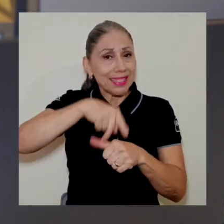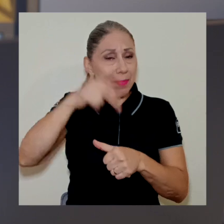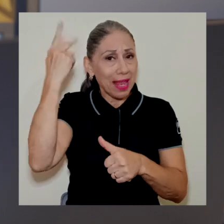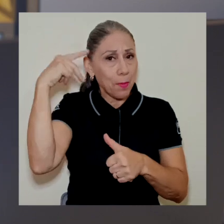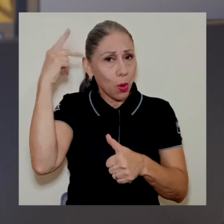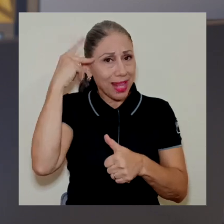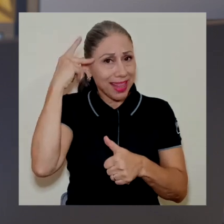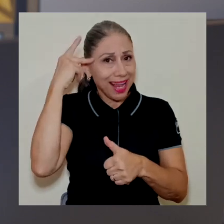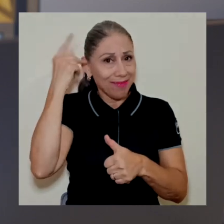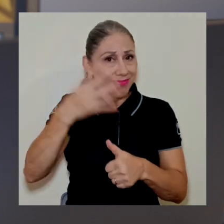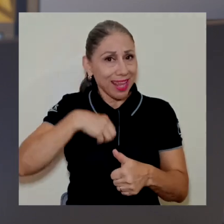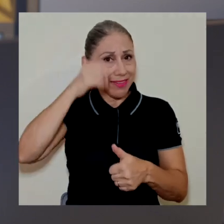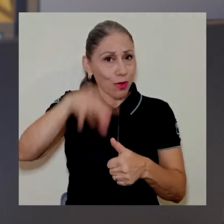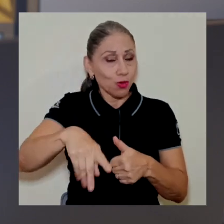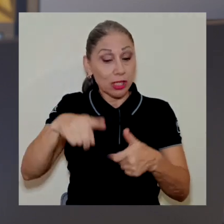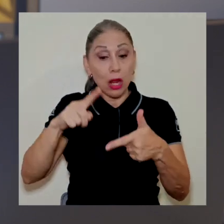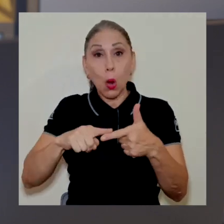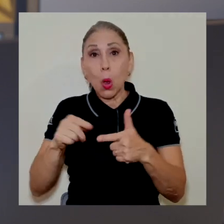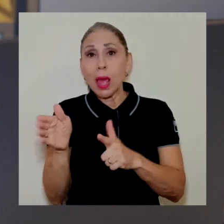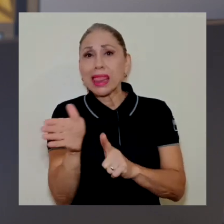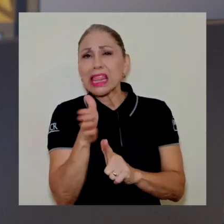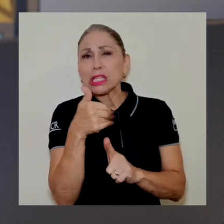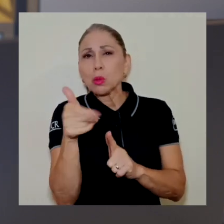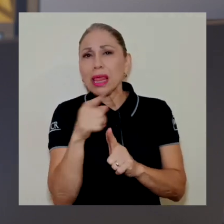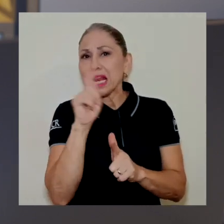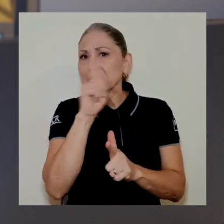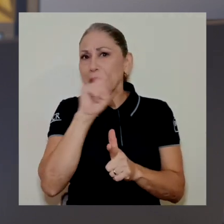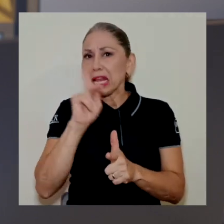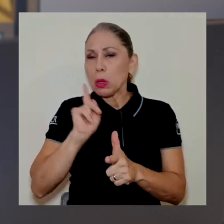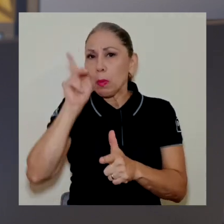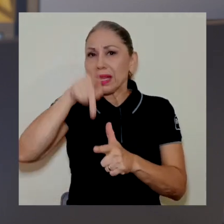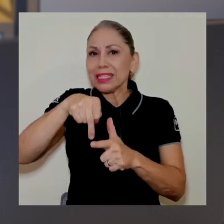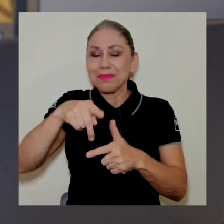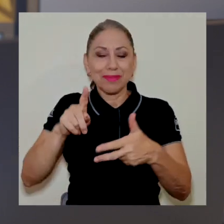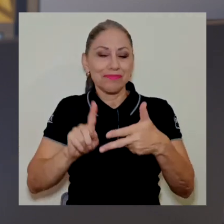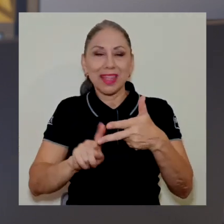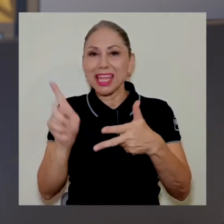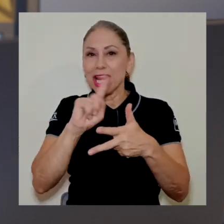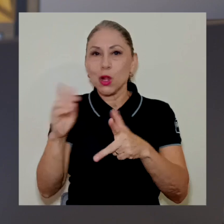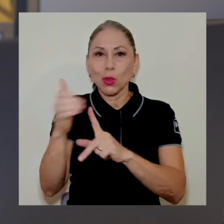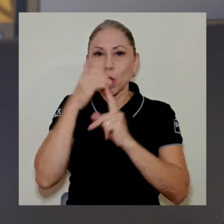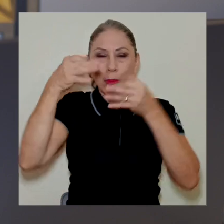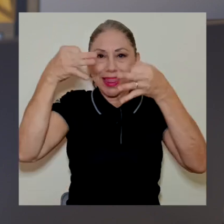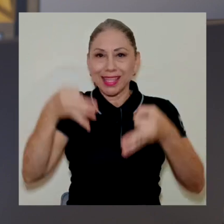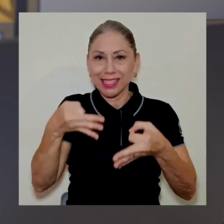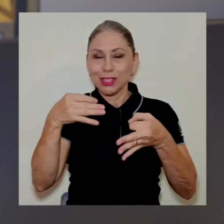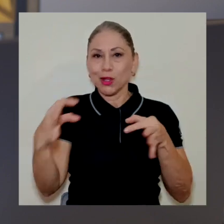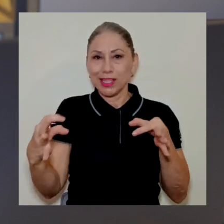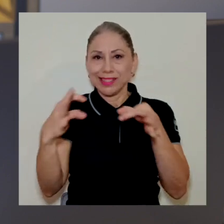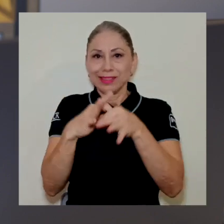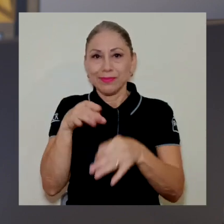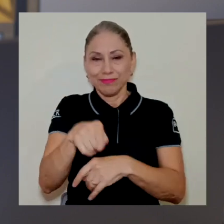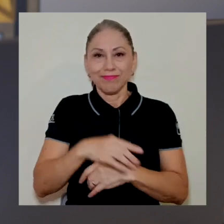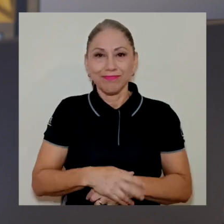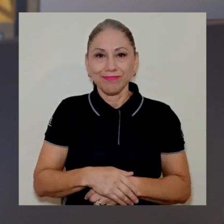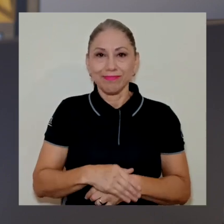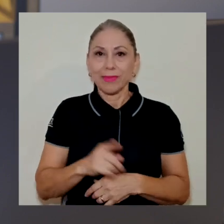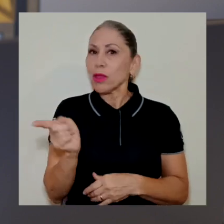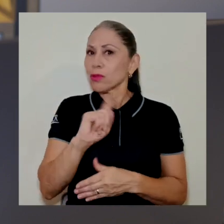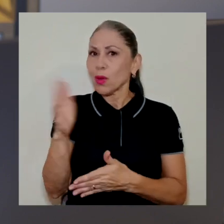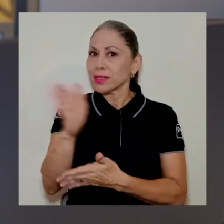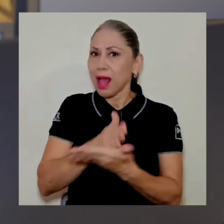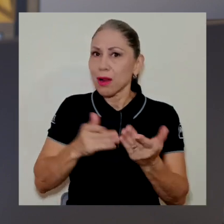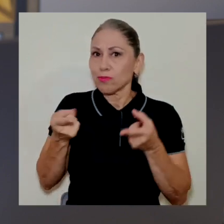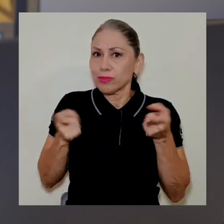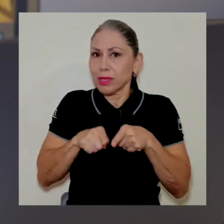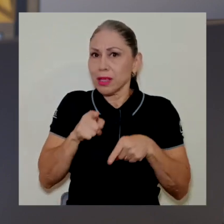renuncien, disuadirlas para que no se metan y que no tomen, digamos, decisiones en ese sentido. No es